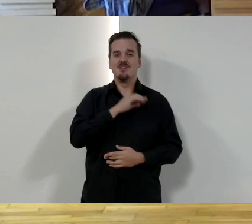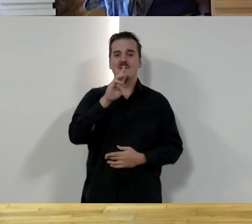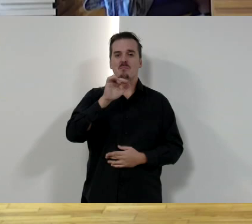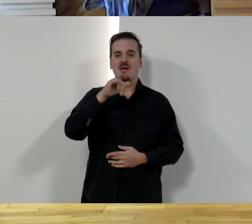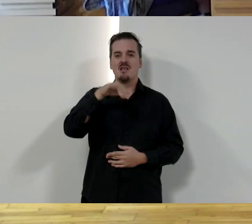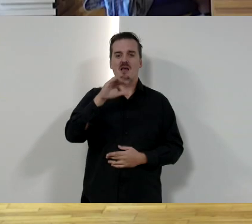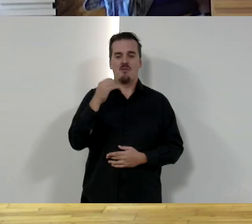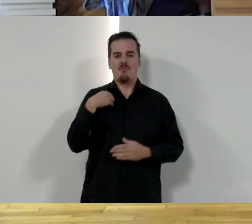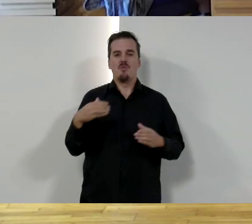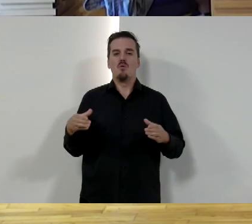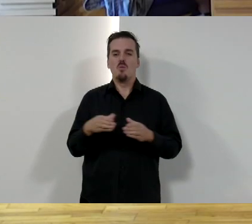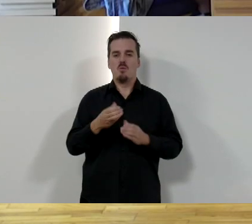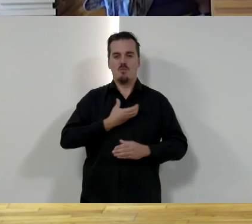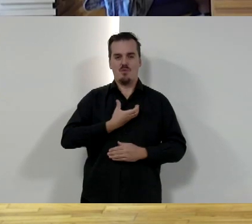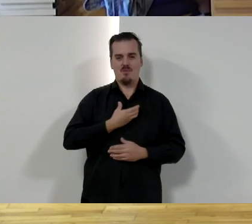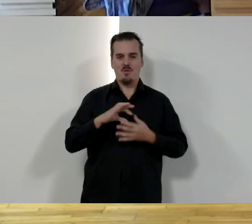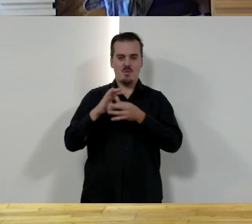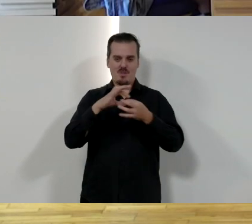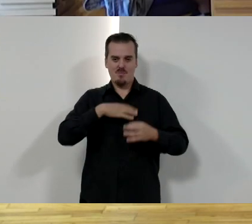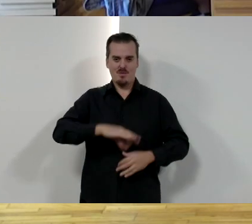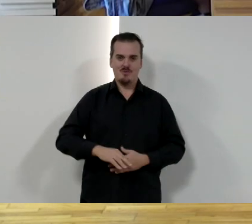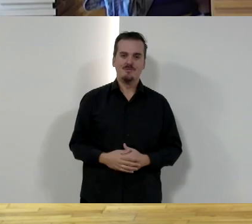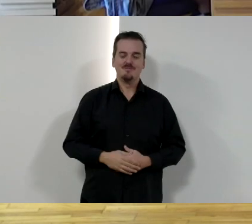Podemos. Gracias, señora presidenta.